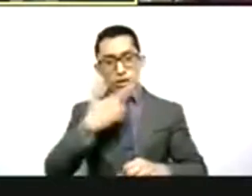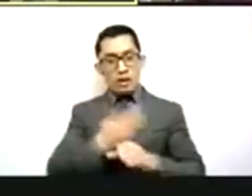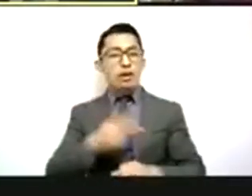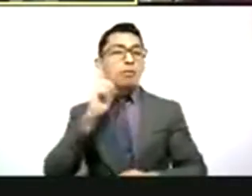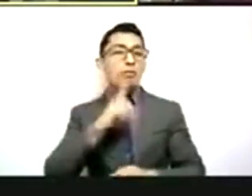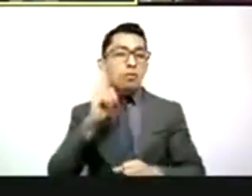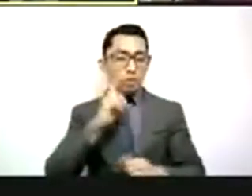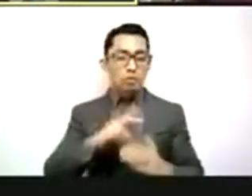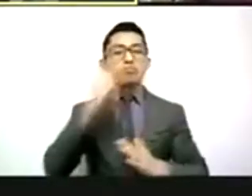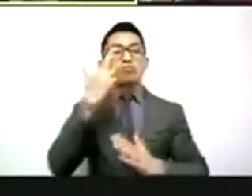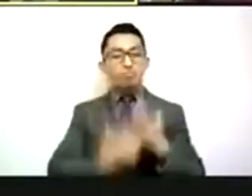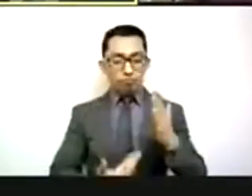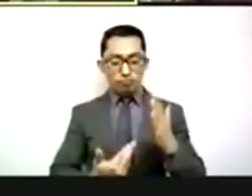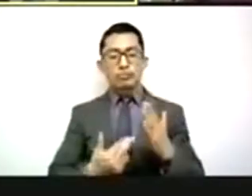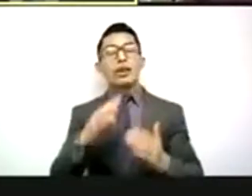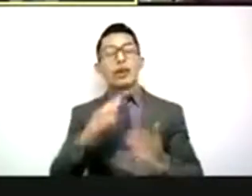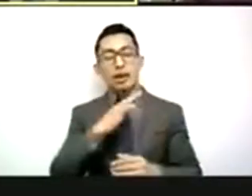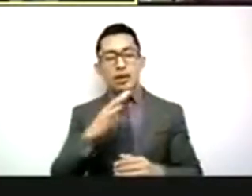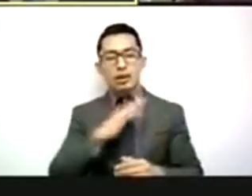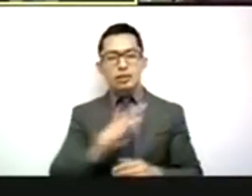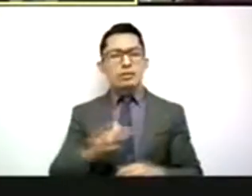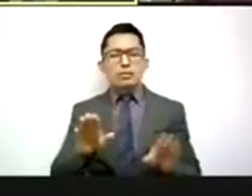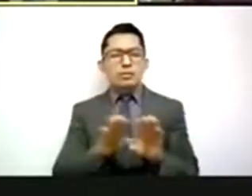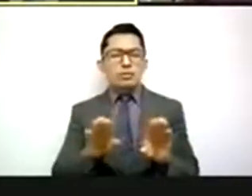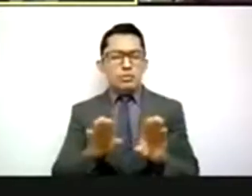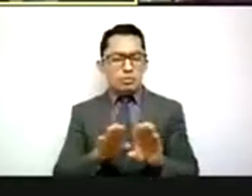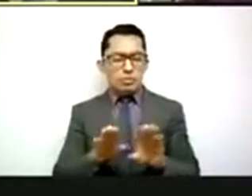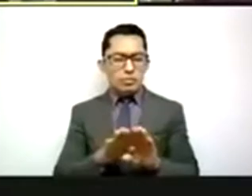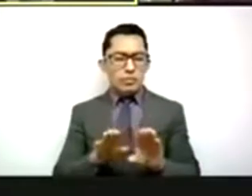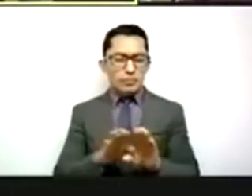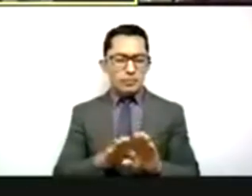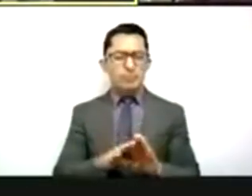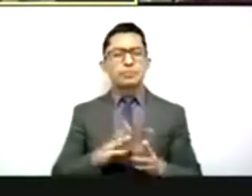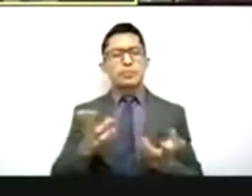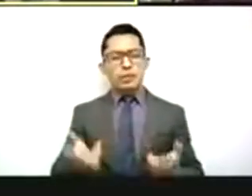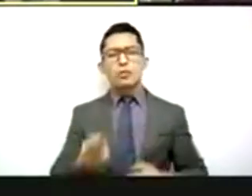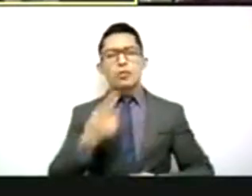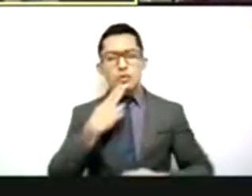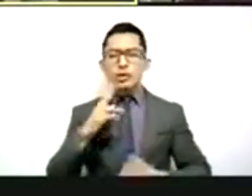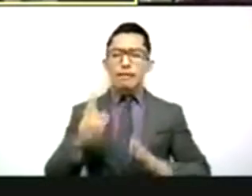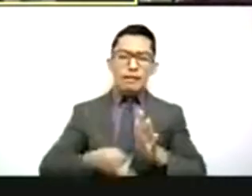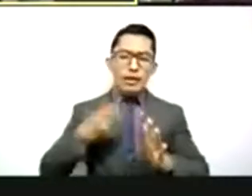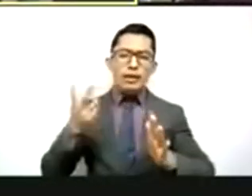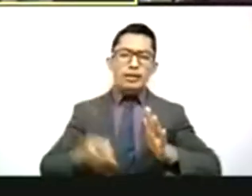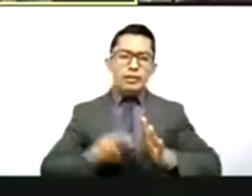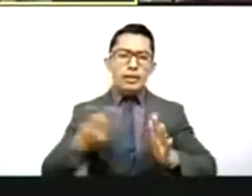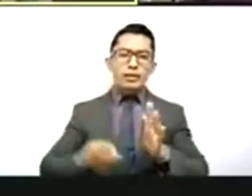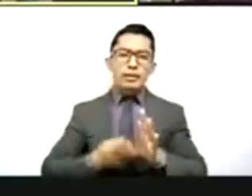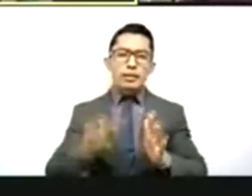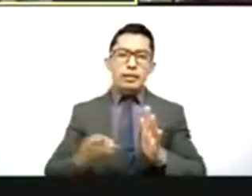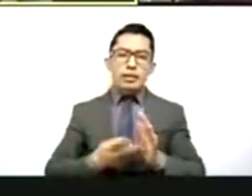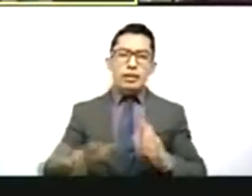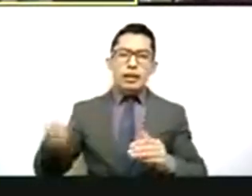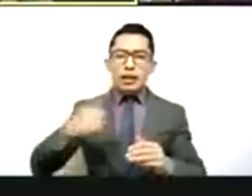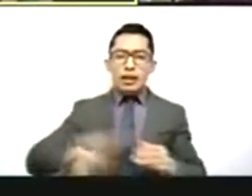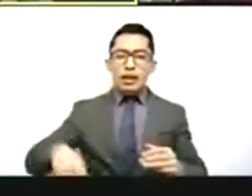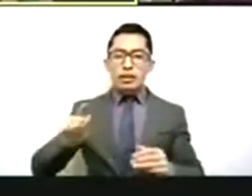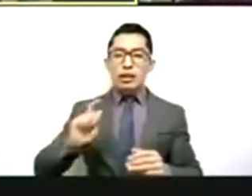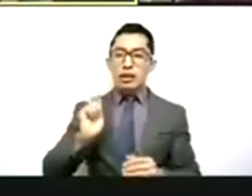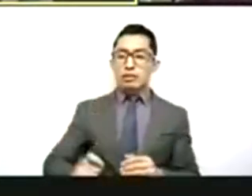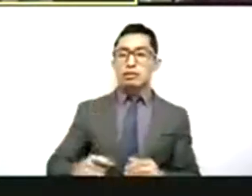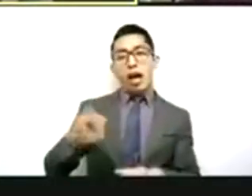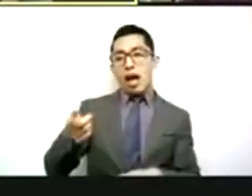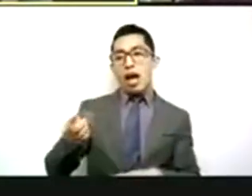sistemática. ¿Cómo? Utilizando en diversas ocasiones su apelativo masculino.